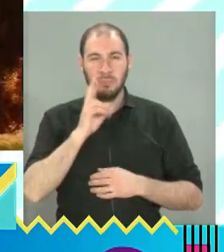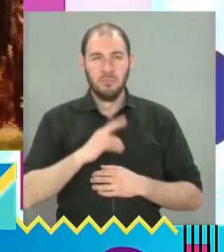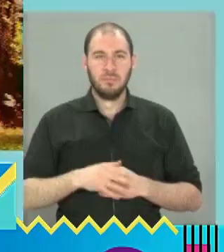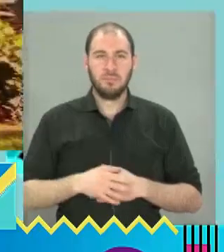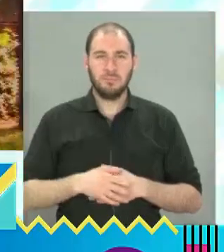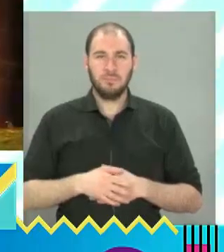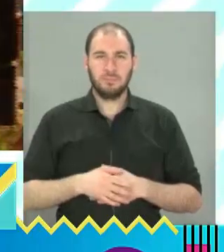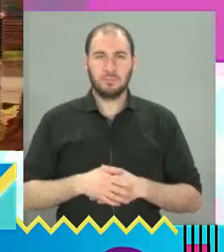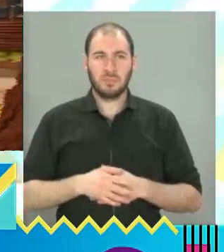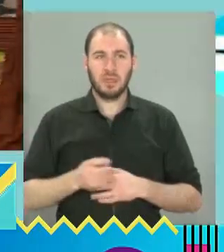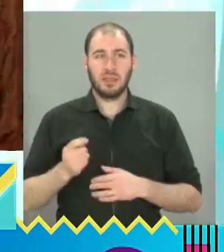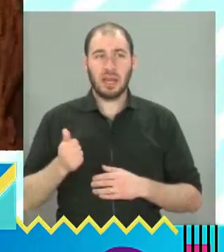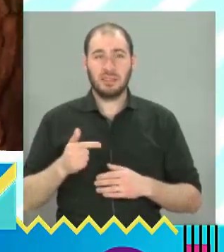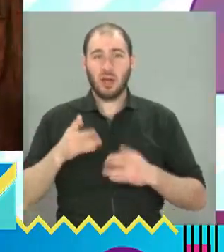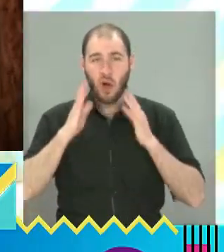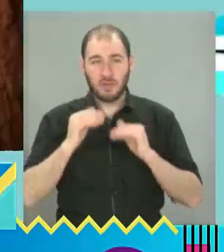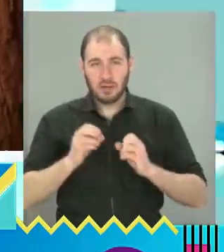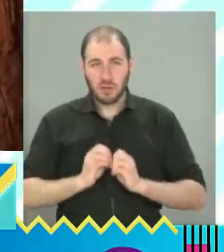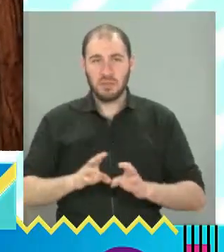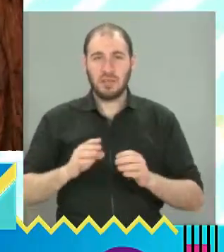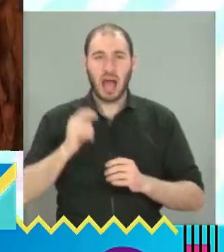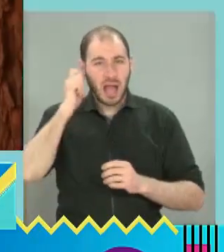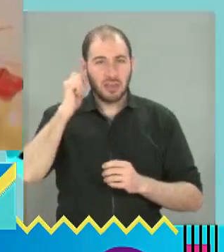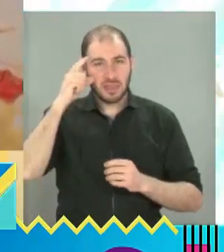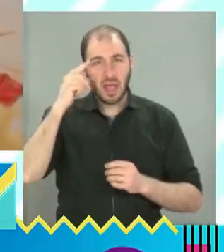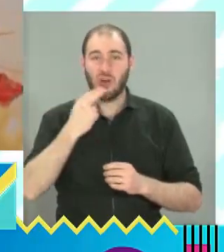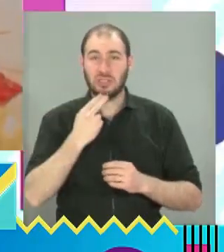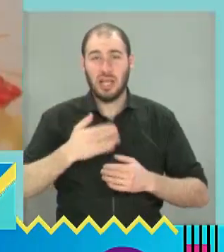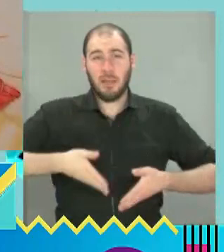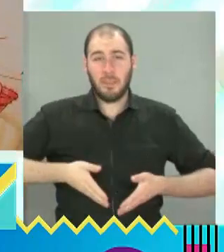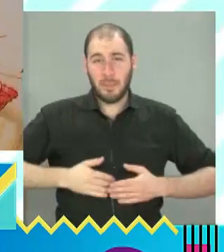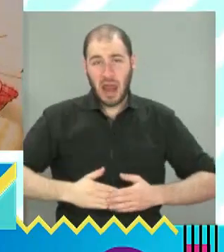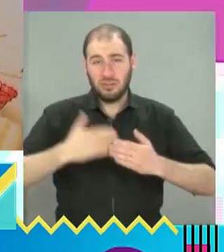están por ingresar a la adolescencia, o sea, 10, 11 años embarazadas.